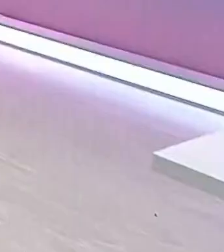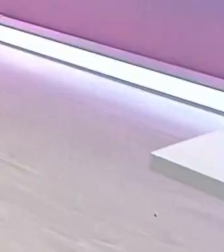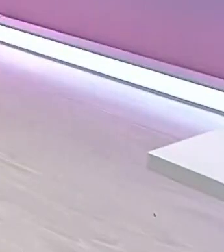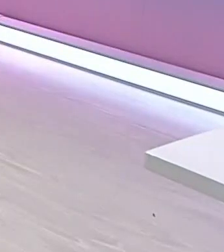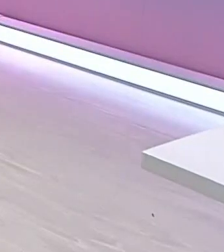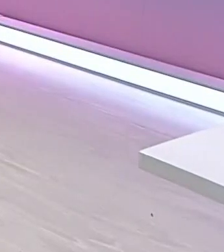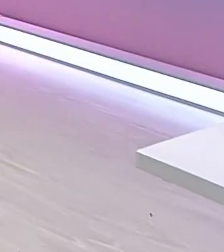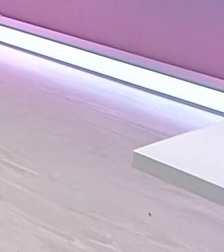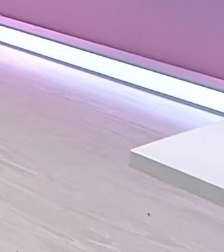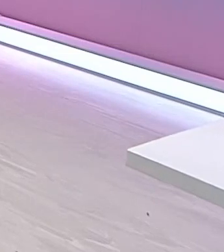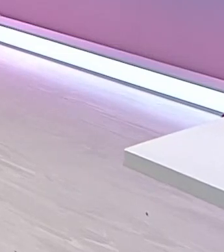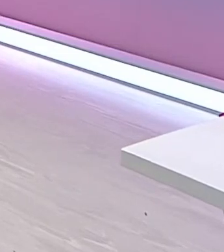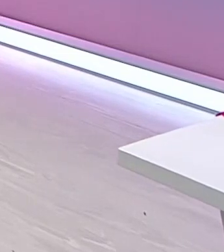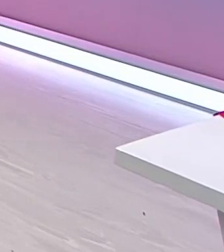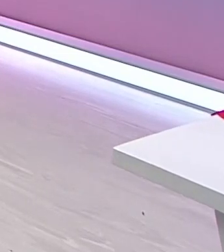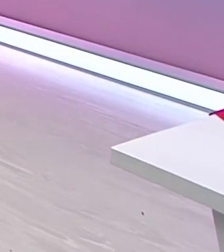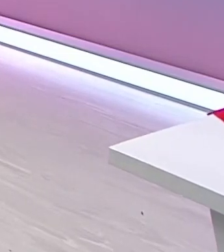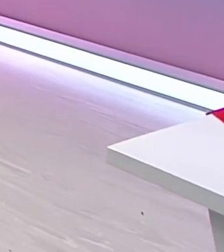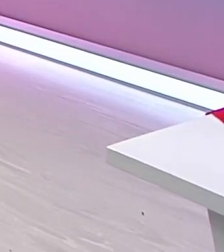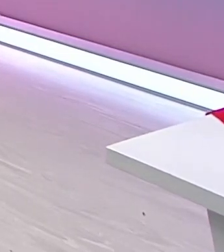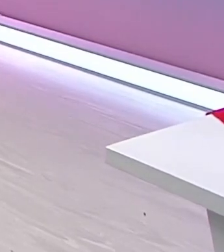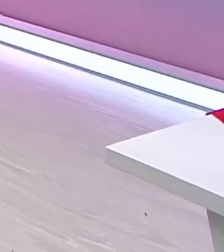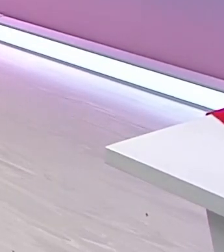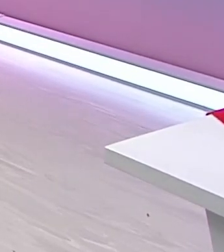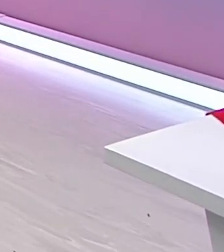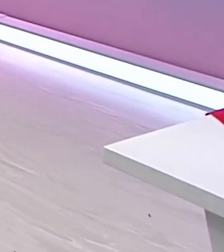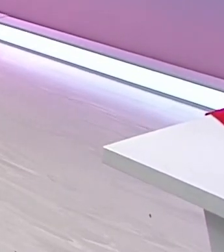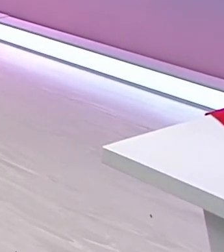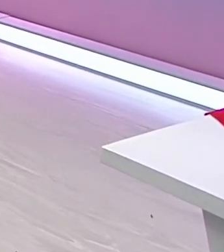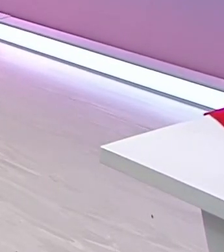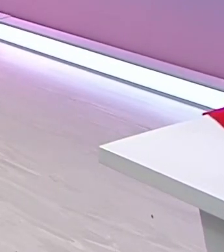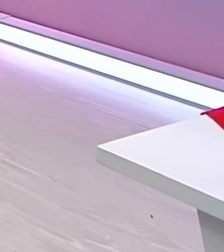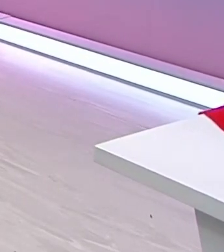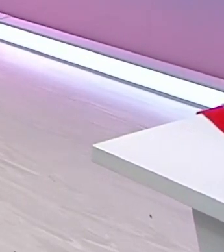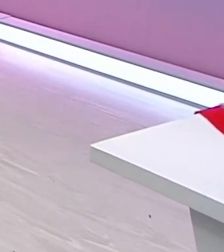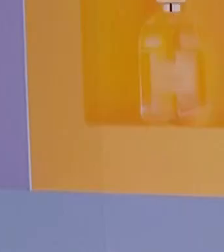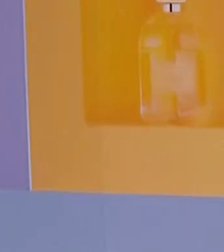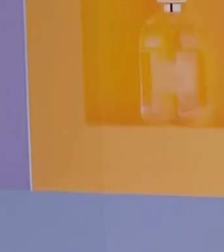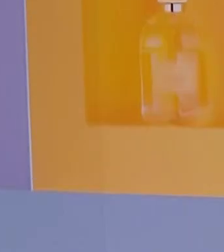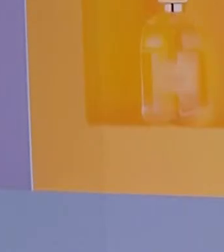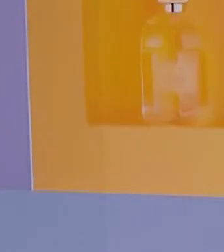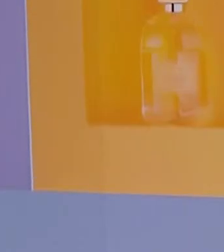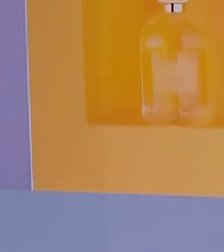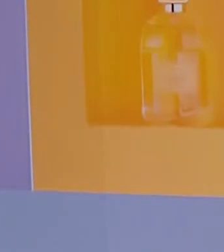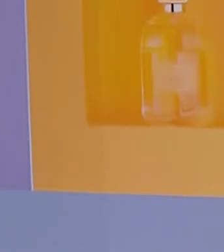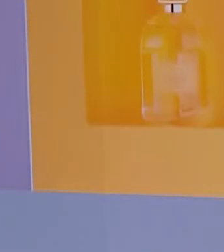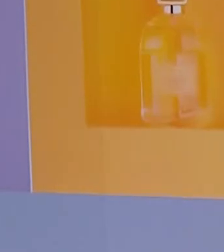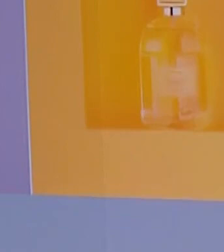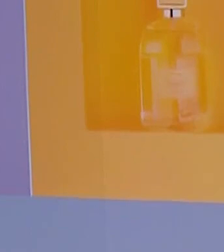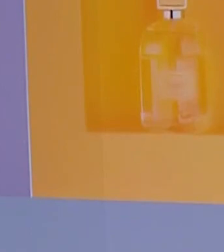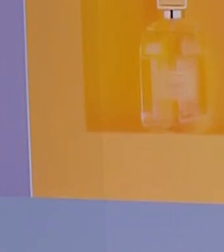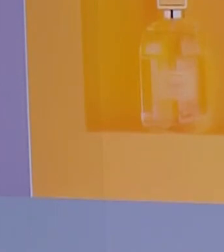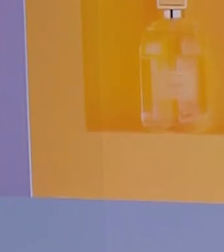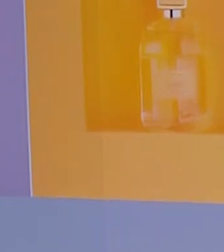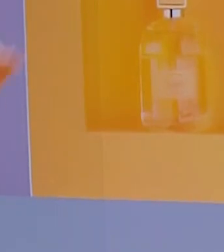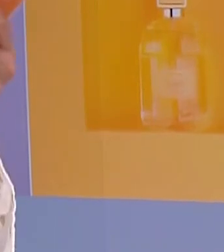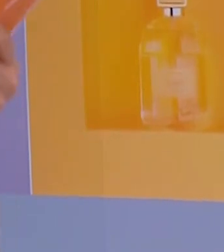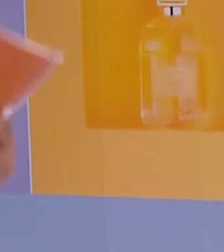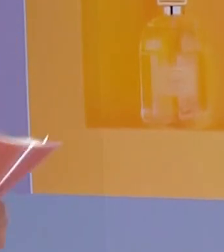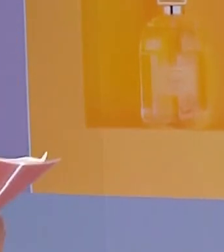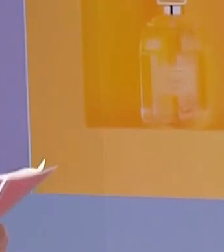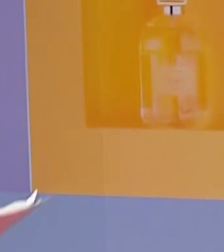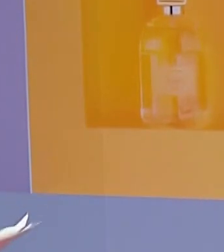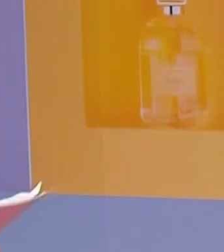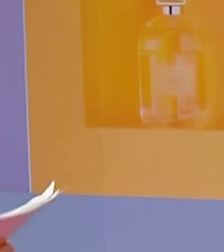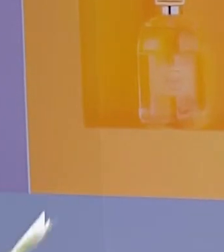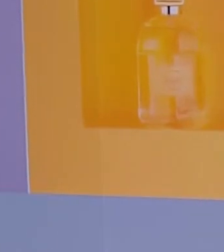para nuestros amigos de Cuerpo Médico? Hoy día vamos a tocar un tema muy importante que involucra a nuestra columna, la columna vertebral, que es el